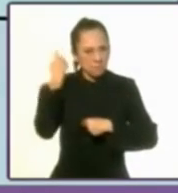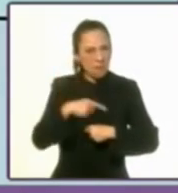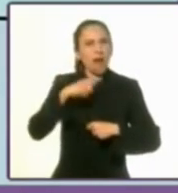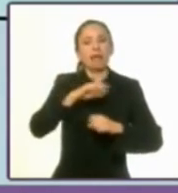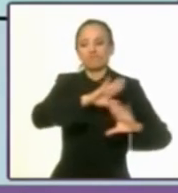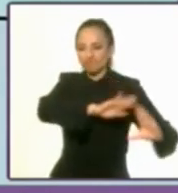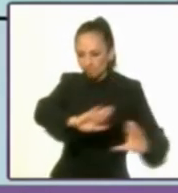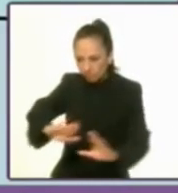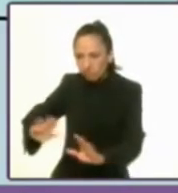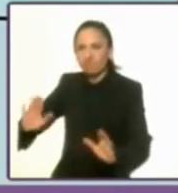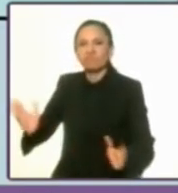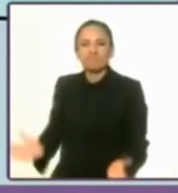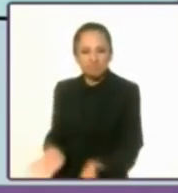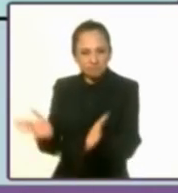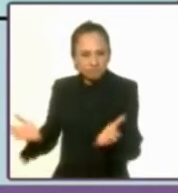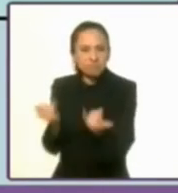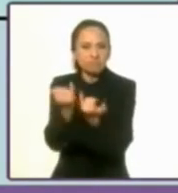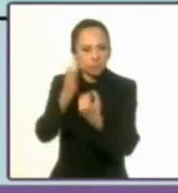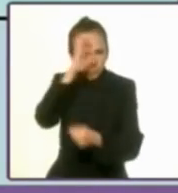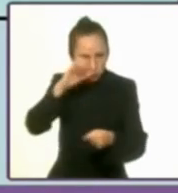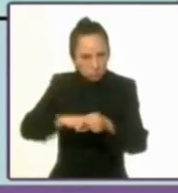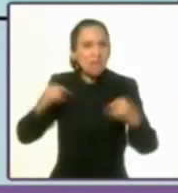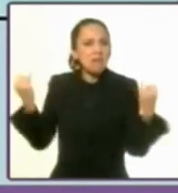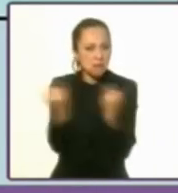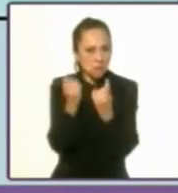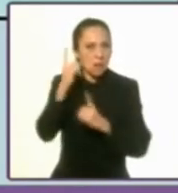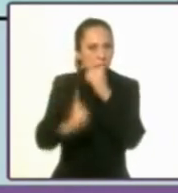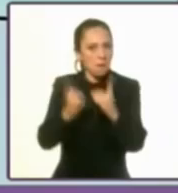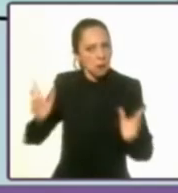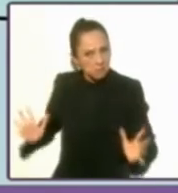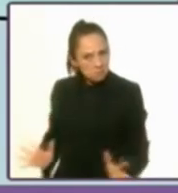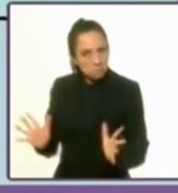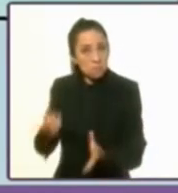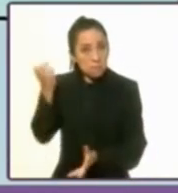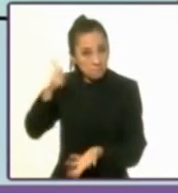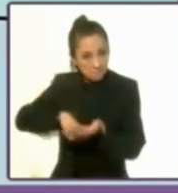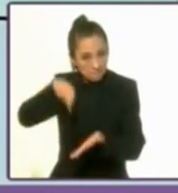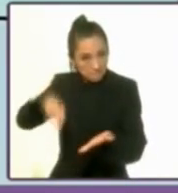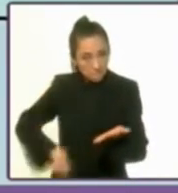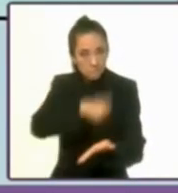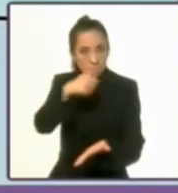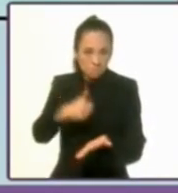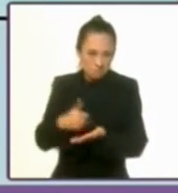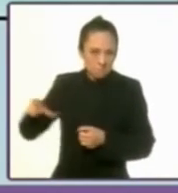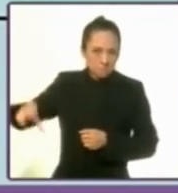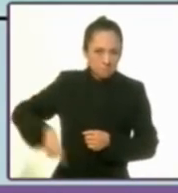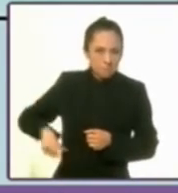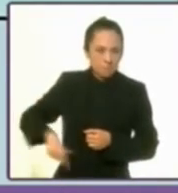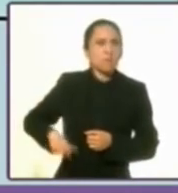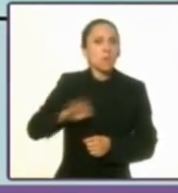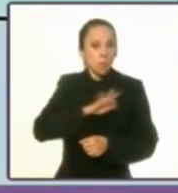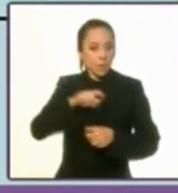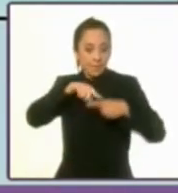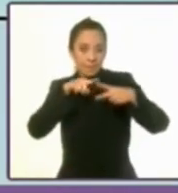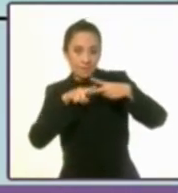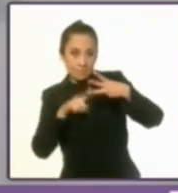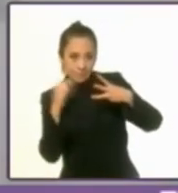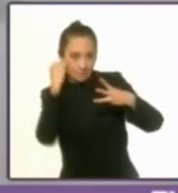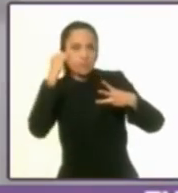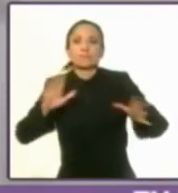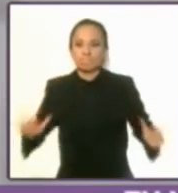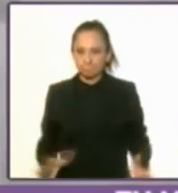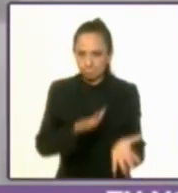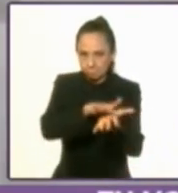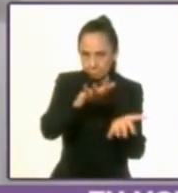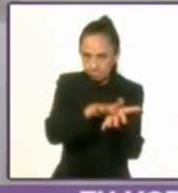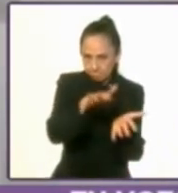y promotores deportivos para que desde el gobierno de la ciudad se impulsen estas tres acciones alguien más